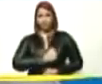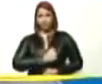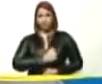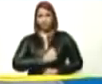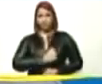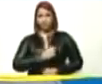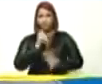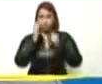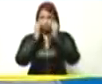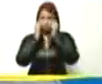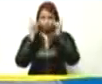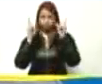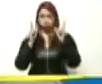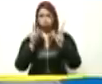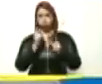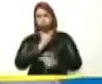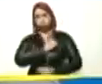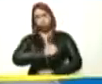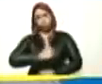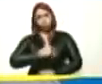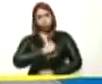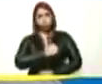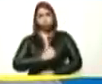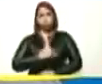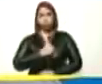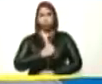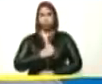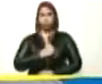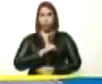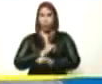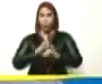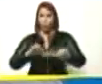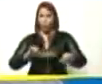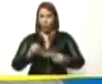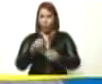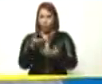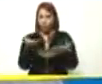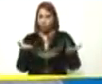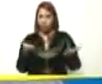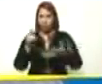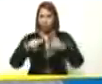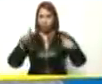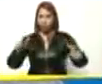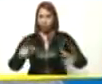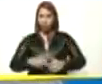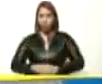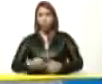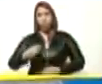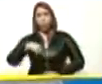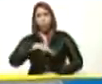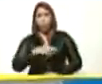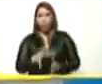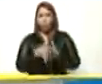sorpresivamente, el último de ellos, nuestro, gran camarada,